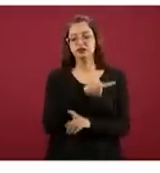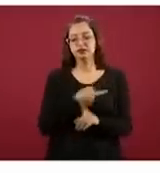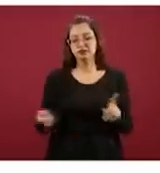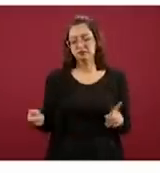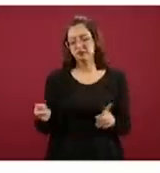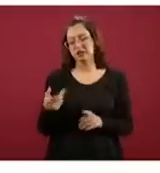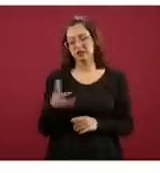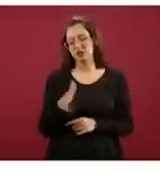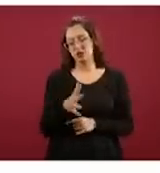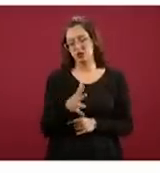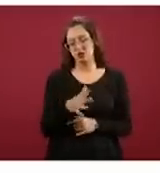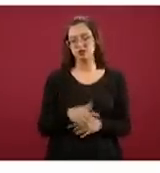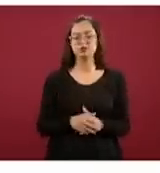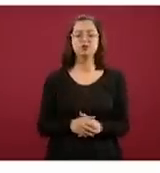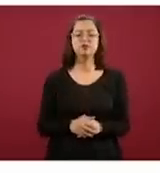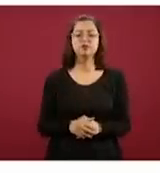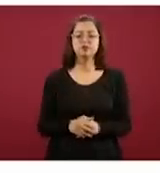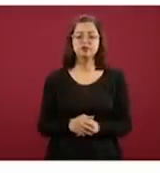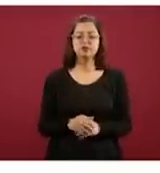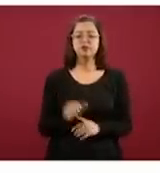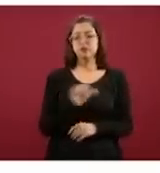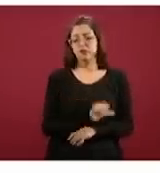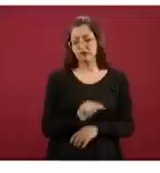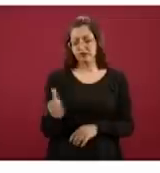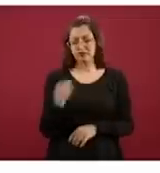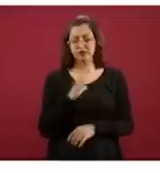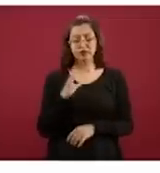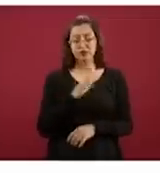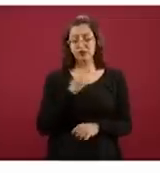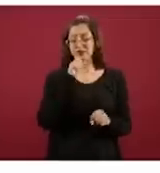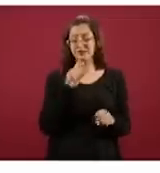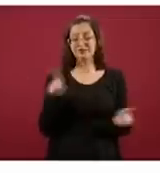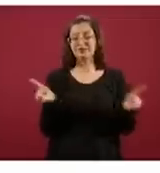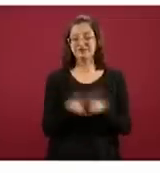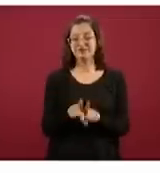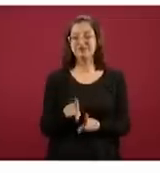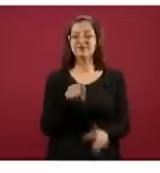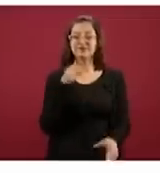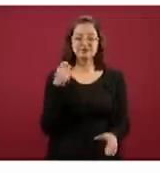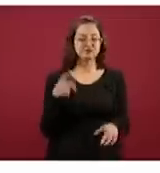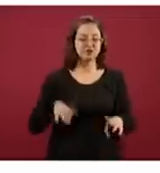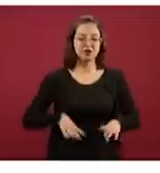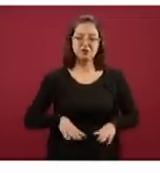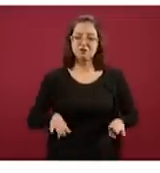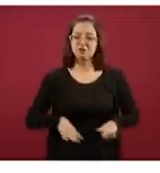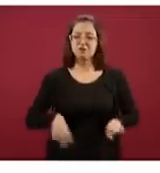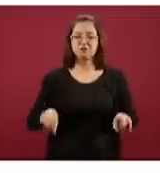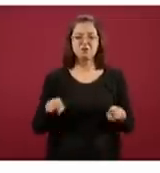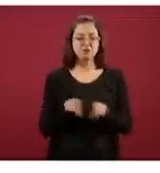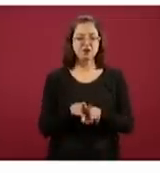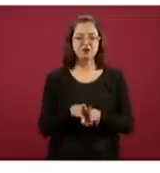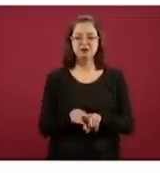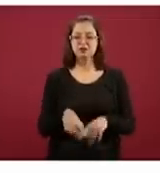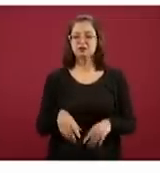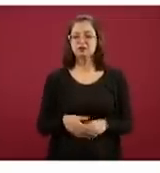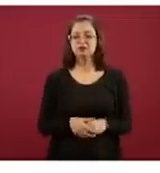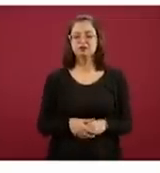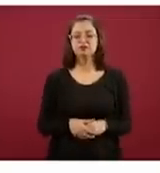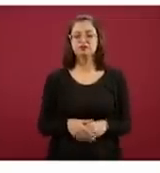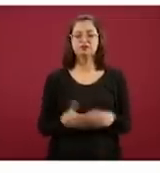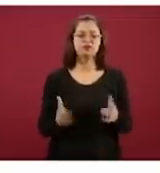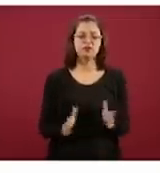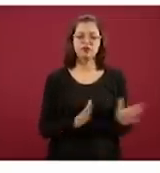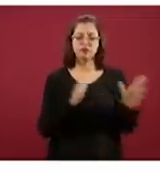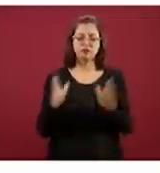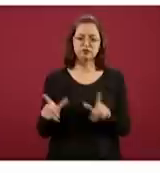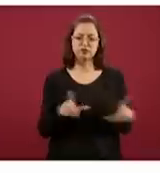poco más. Ahí tienen otro McLaren, igual con las mismas características que el primero. Y así van a